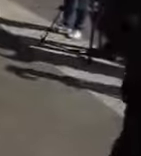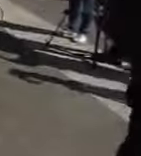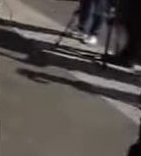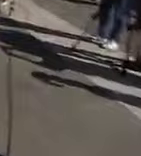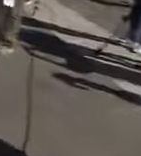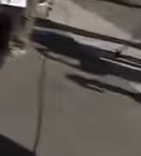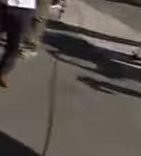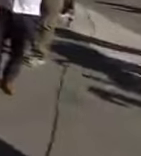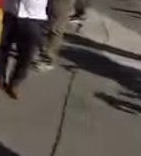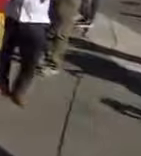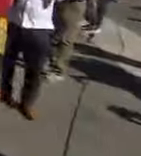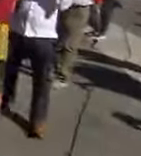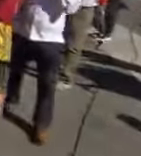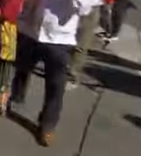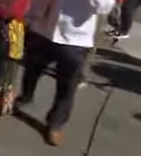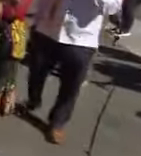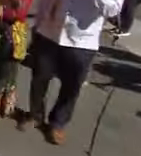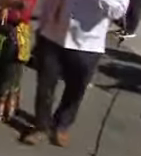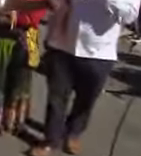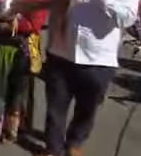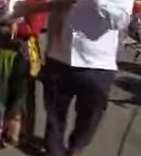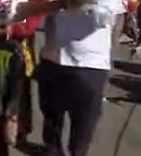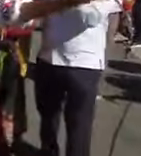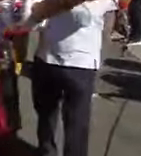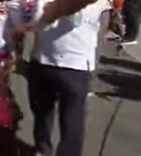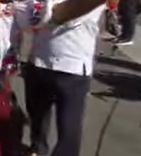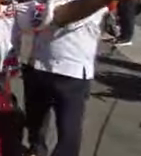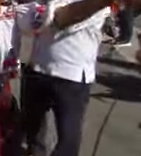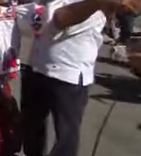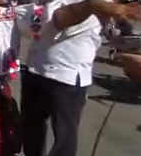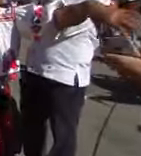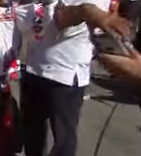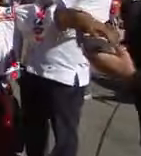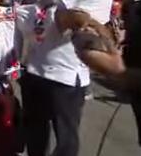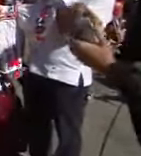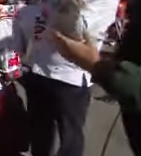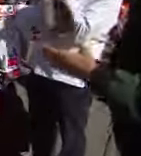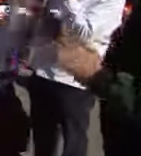Gracias.